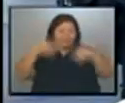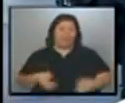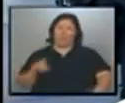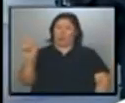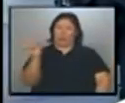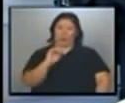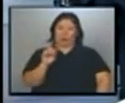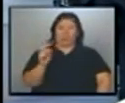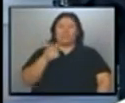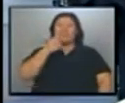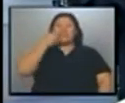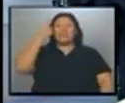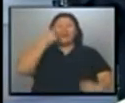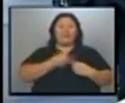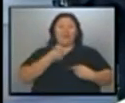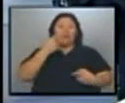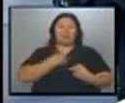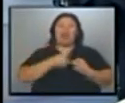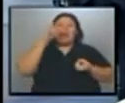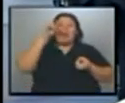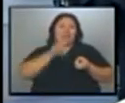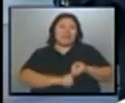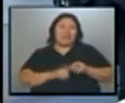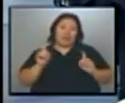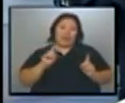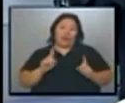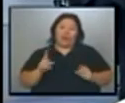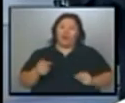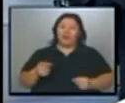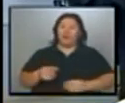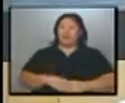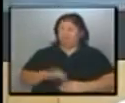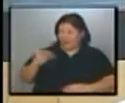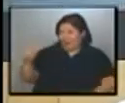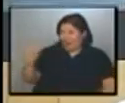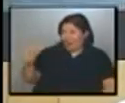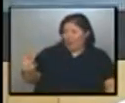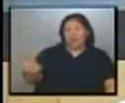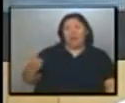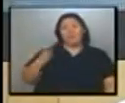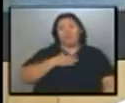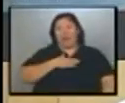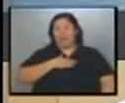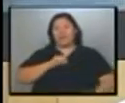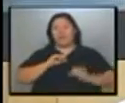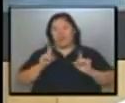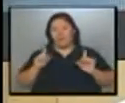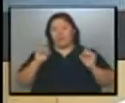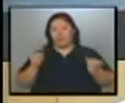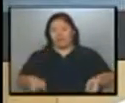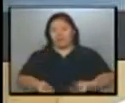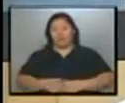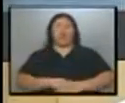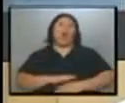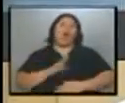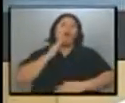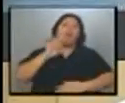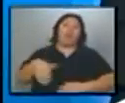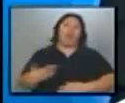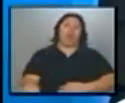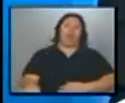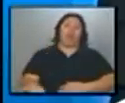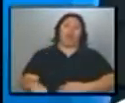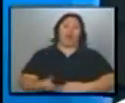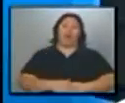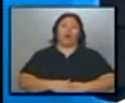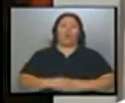No, ah, sí, sí, va porque hay pasión, está bien. ¿Cómo no va a ir? No va, para mí no va. No queda feo. Muy abierto, otra época. Es muy